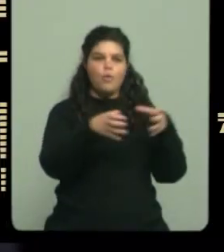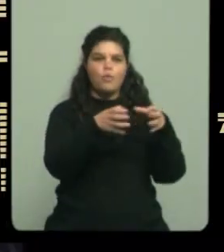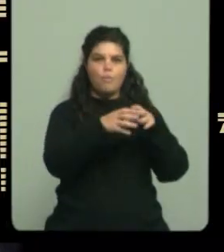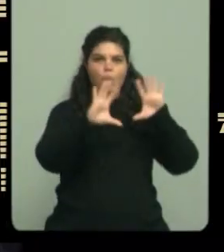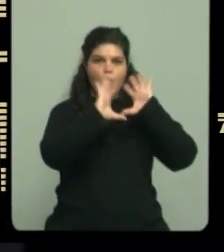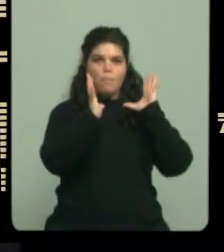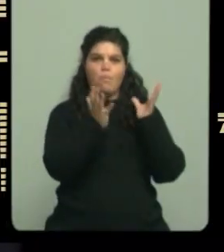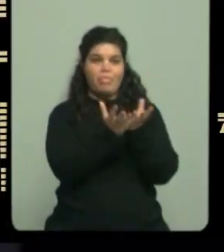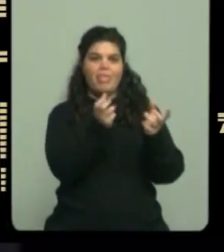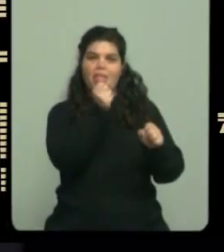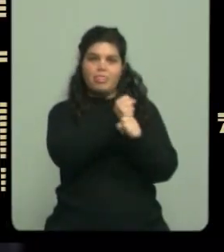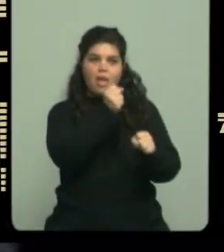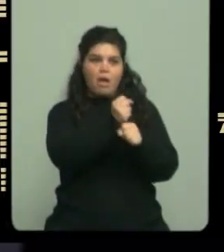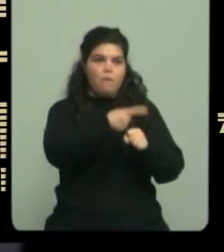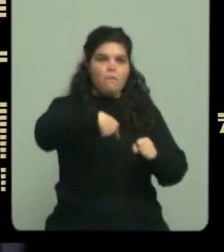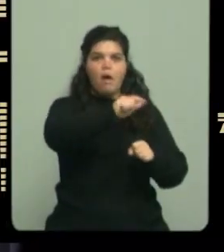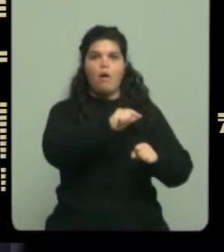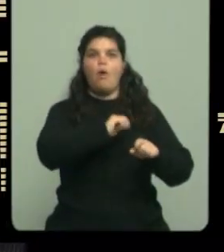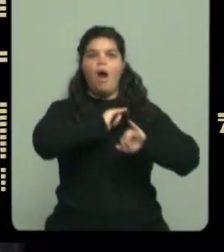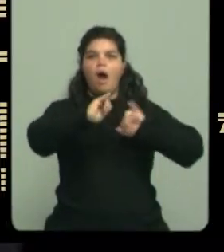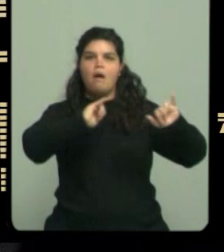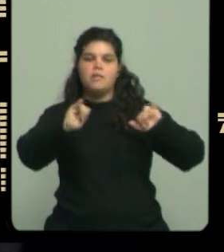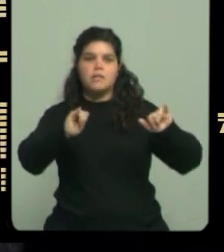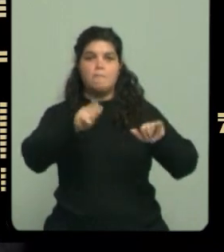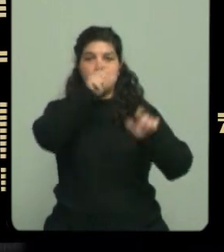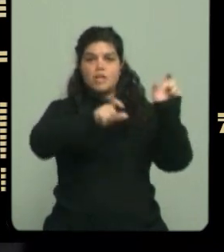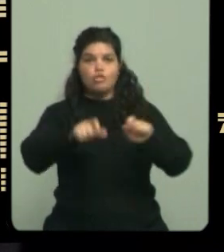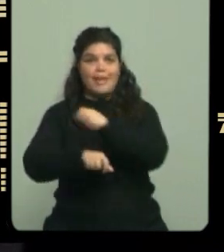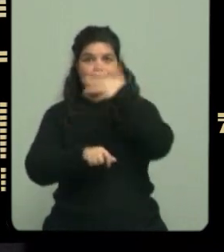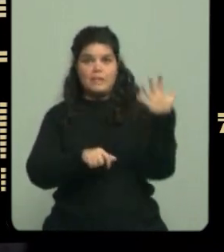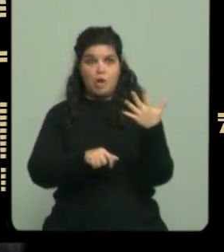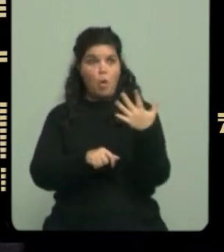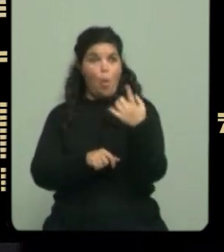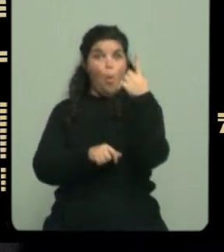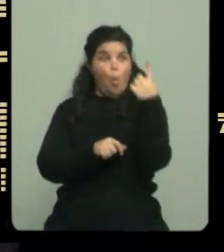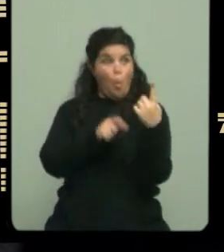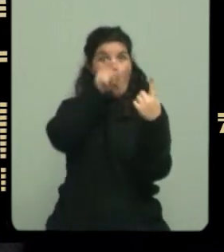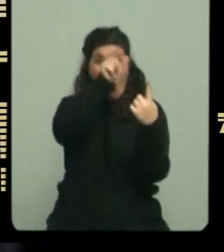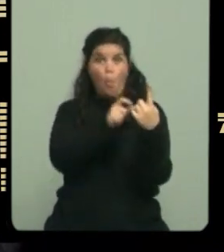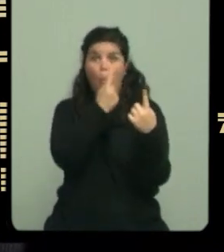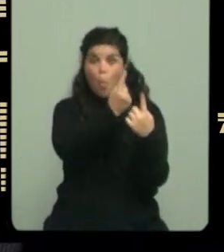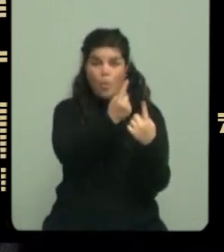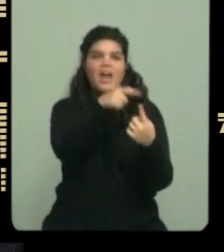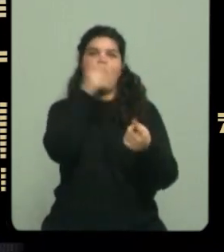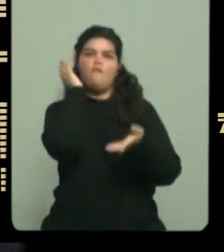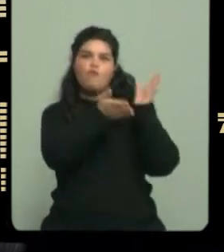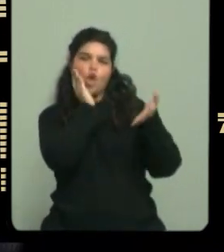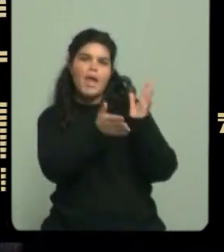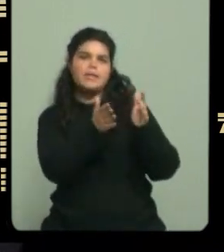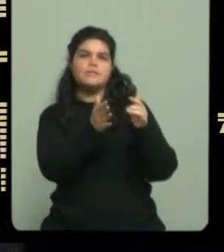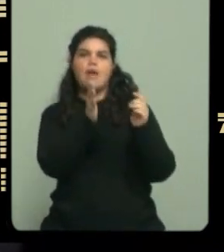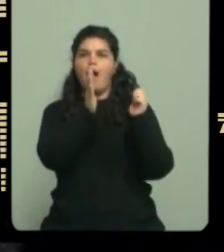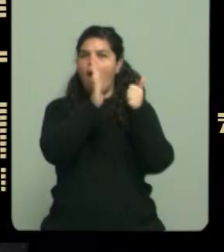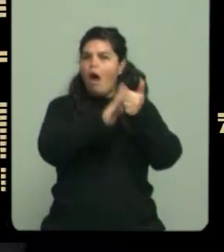Según estimaciones de la Organización Internacional del Trabajo, más de 1 de cada 5 personas empleadas han sufrido alguna modalidad